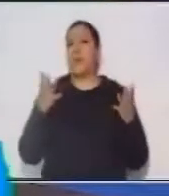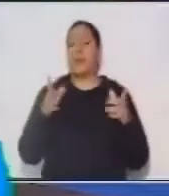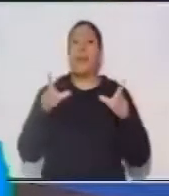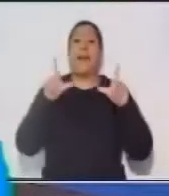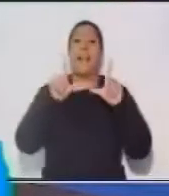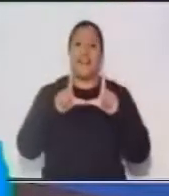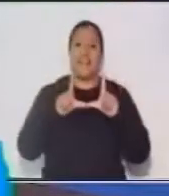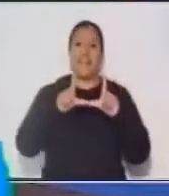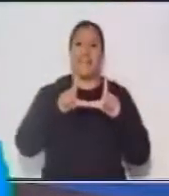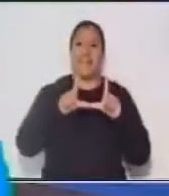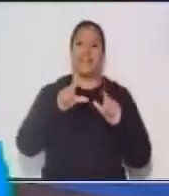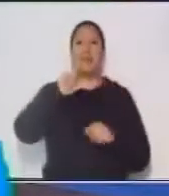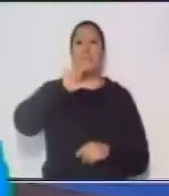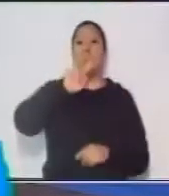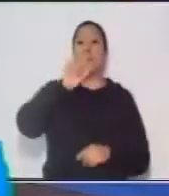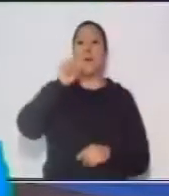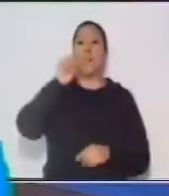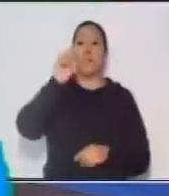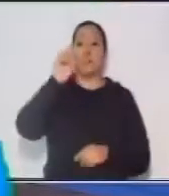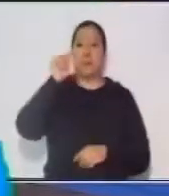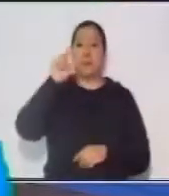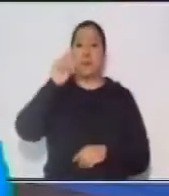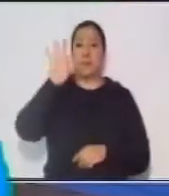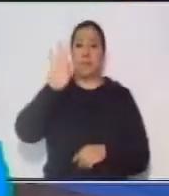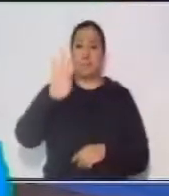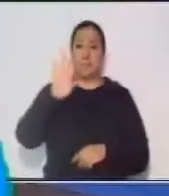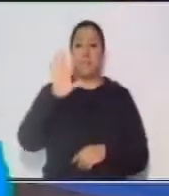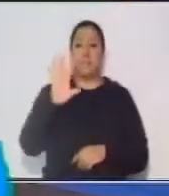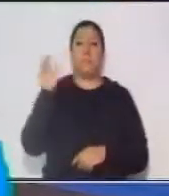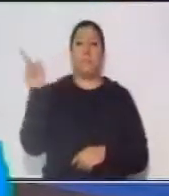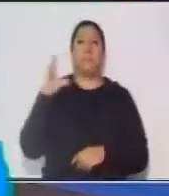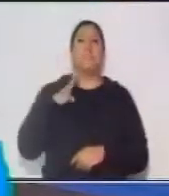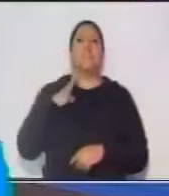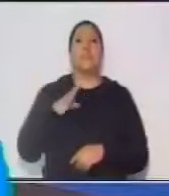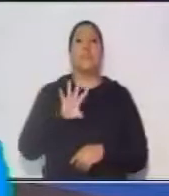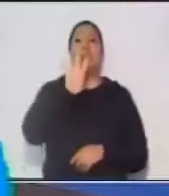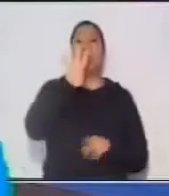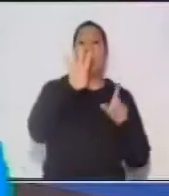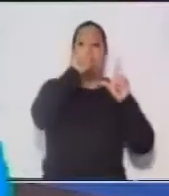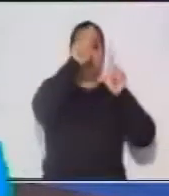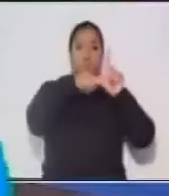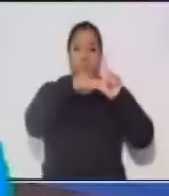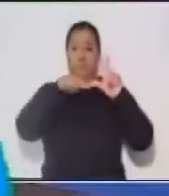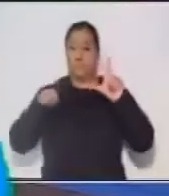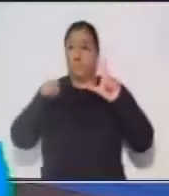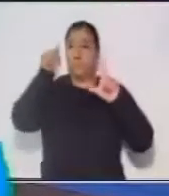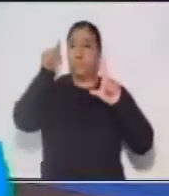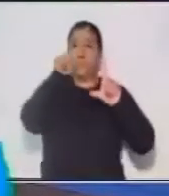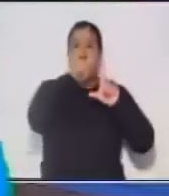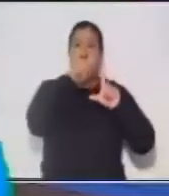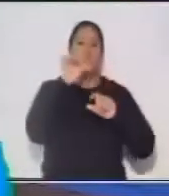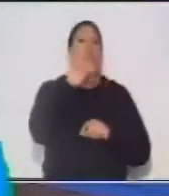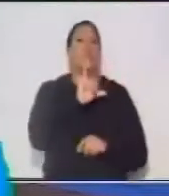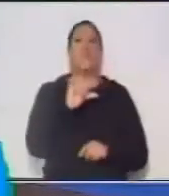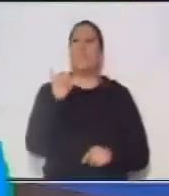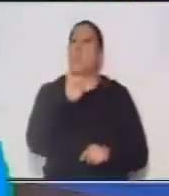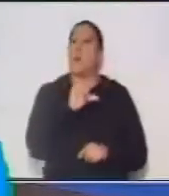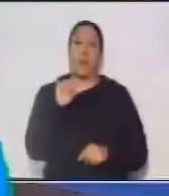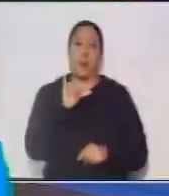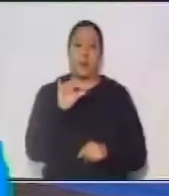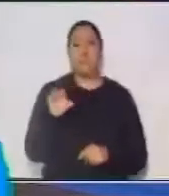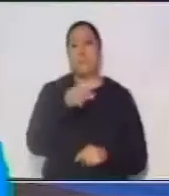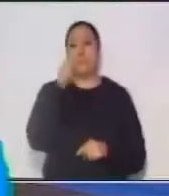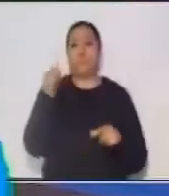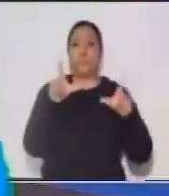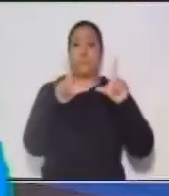cuadrado. Este cuadrilátero tiene 4 lados iguales y 4